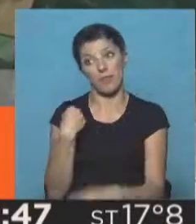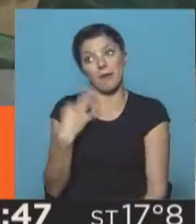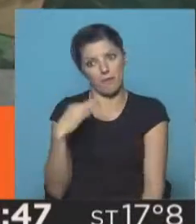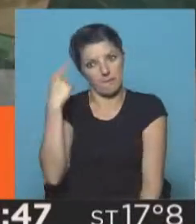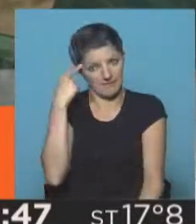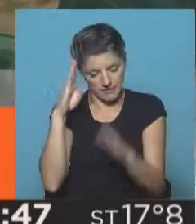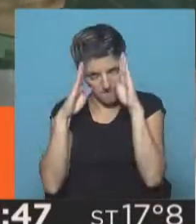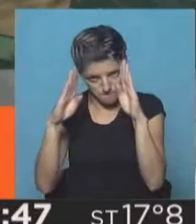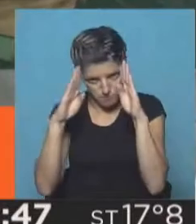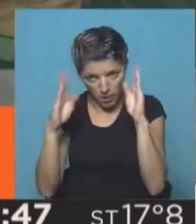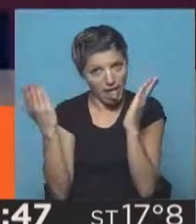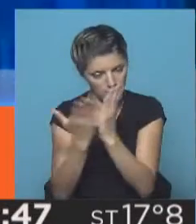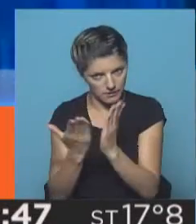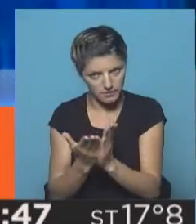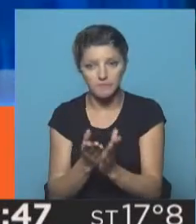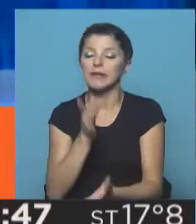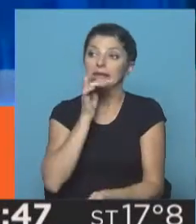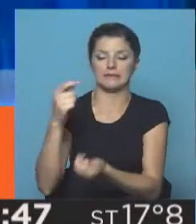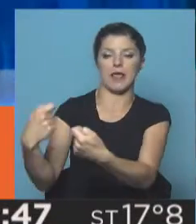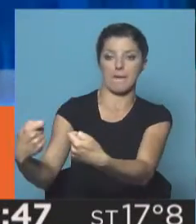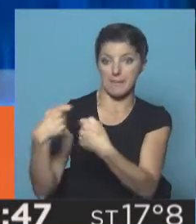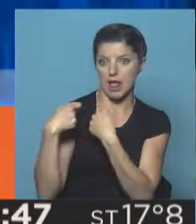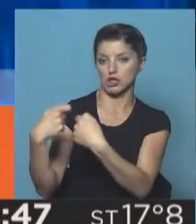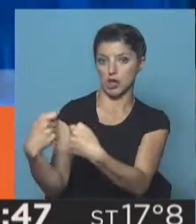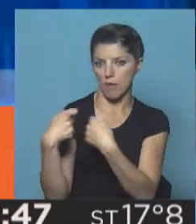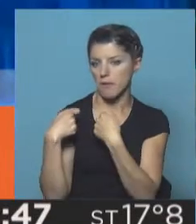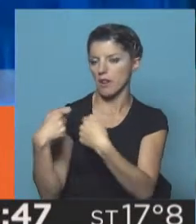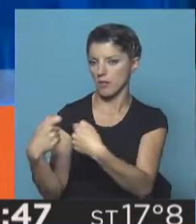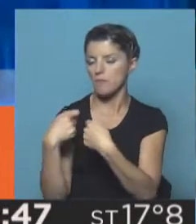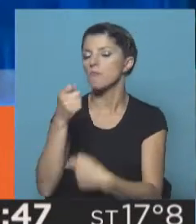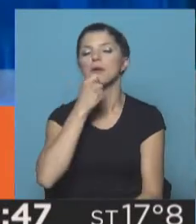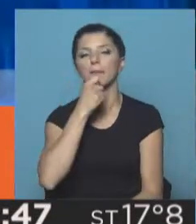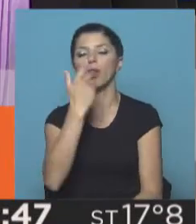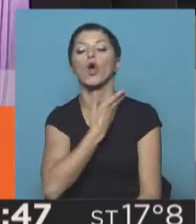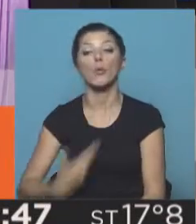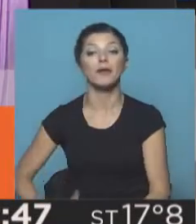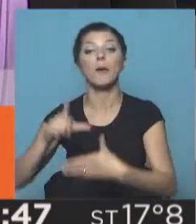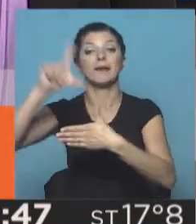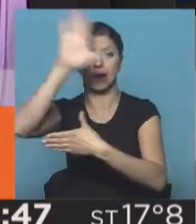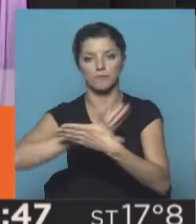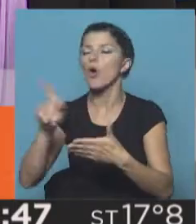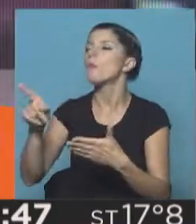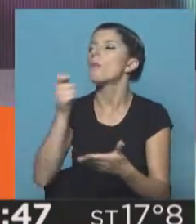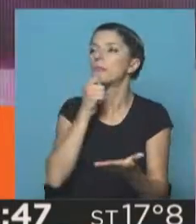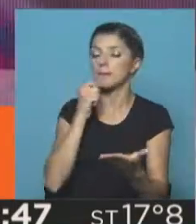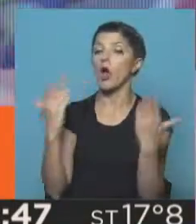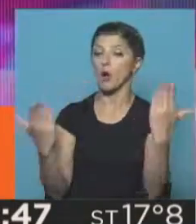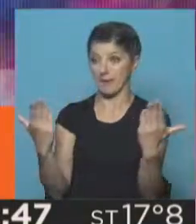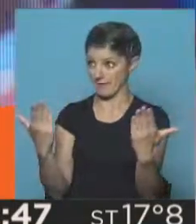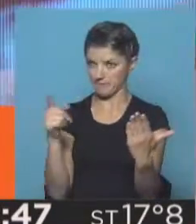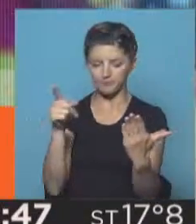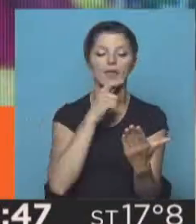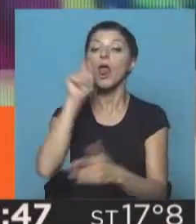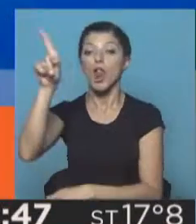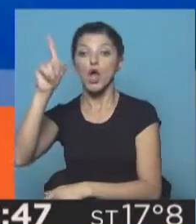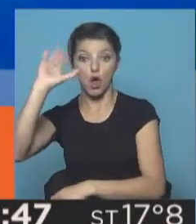que te estén presionando muy fuerte, por ejemplo, los gobiernos progresistas de América Latina. Vos comparás, por ejemplo, la prensa en